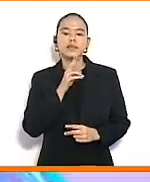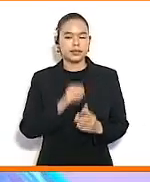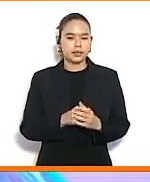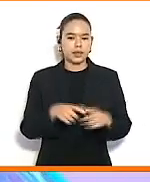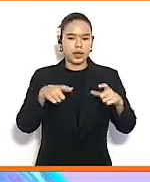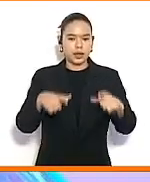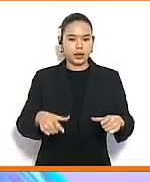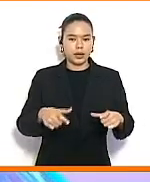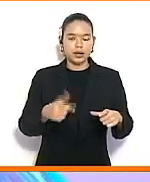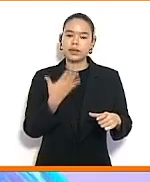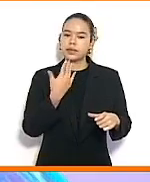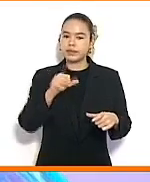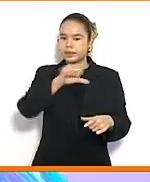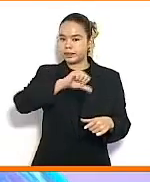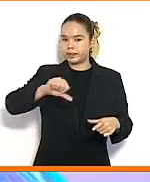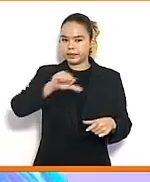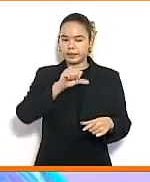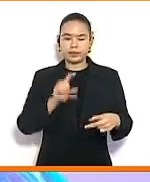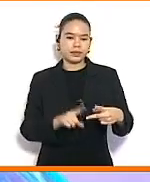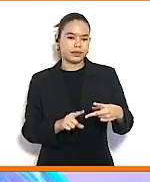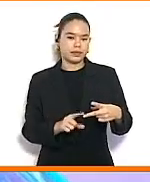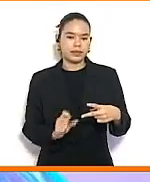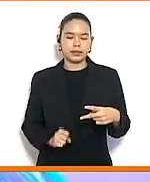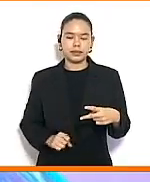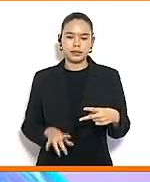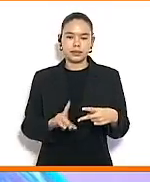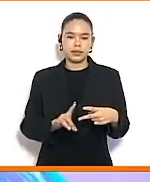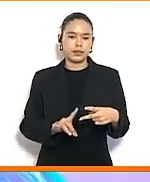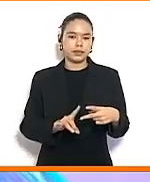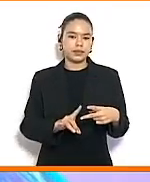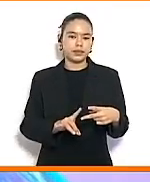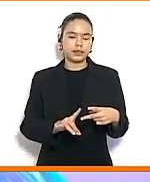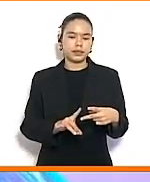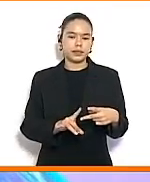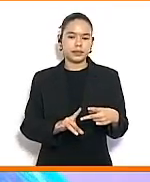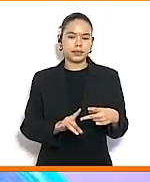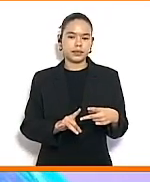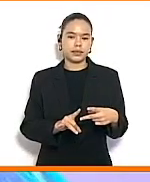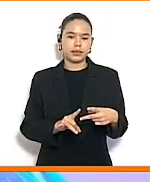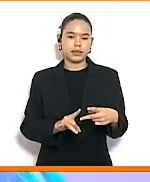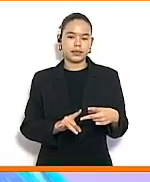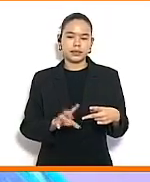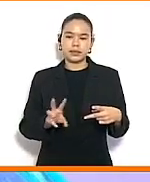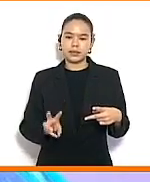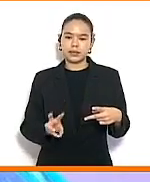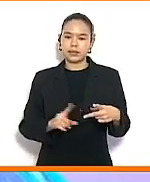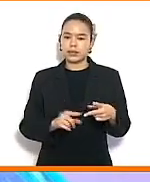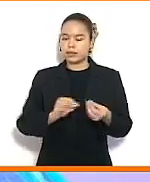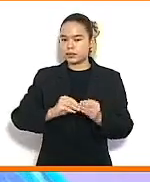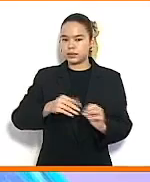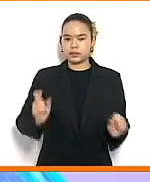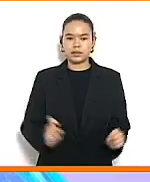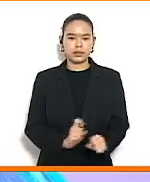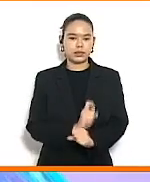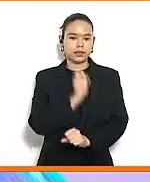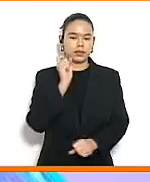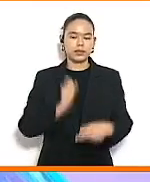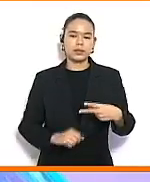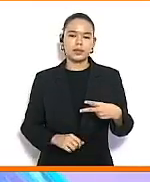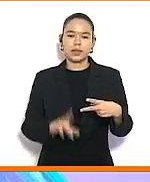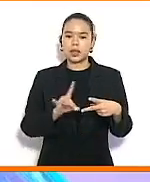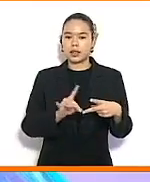Ojuelas. Segundo número ganador, tu primer dígito, 8. Segundo dígito, 6. Segundo número ganador es